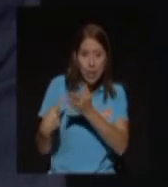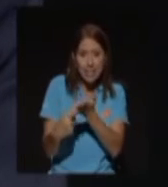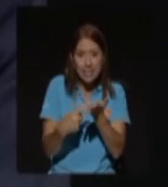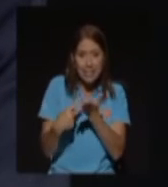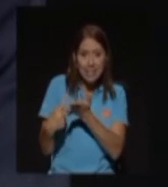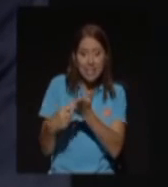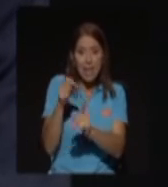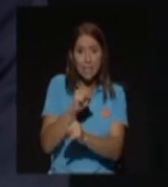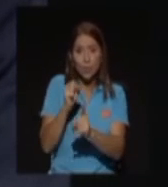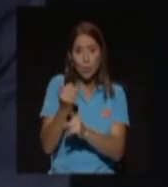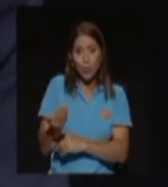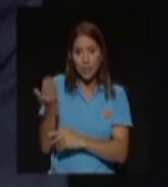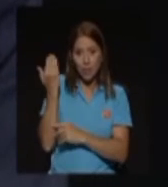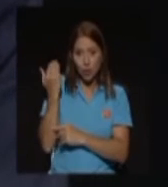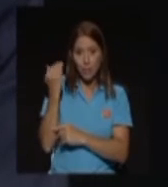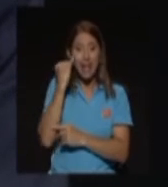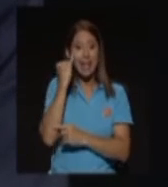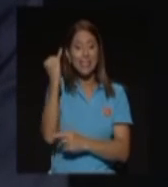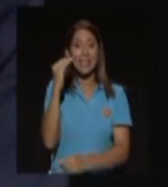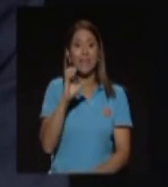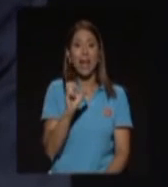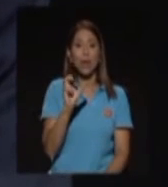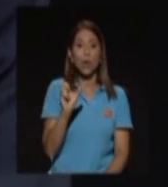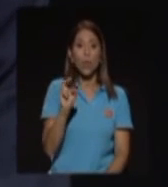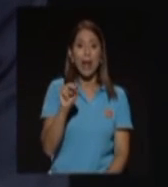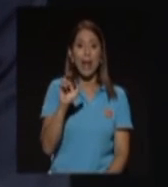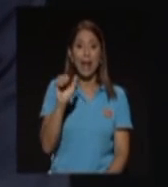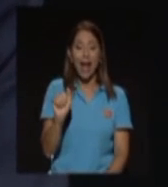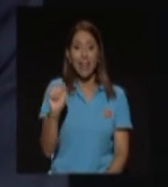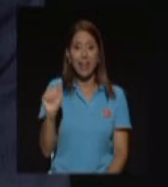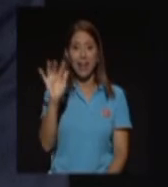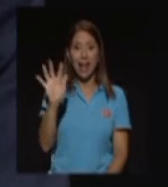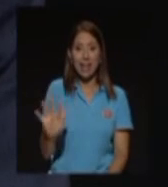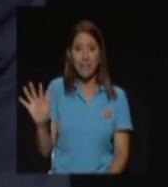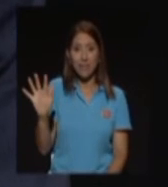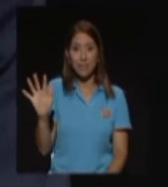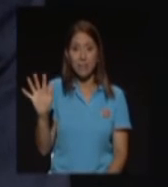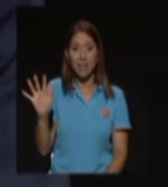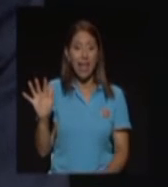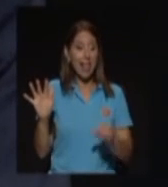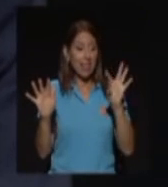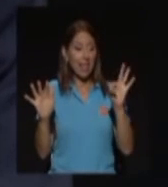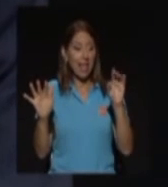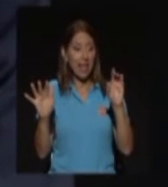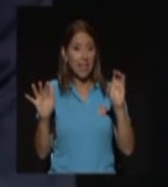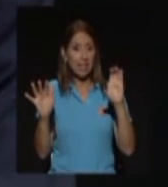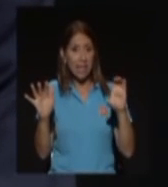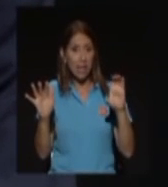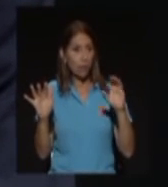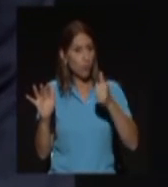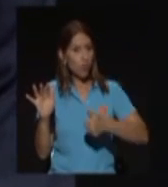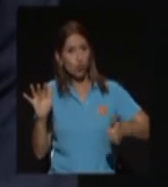anterior, la iniciativa de la Cuenca del Caribe, el tratado es muy superior. El tratado venía a convertir